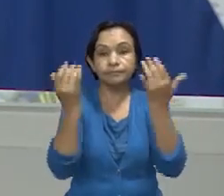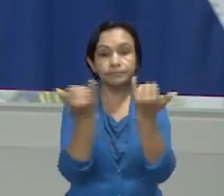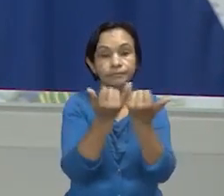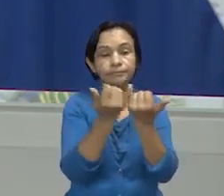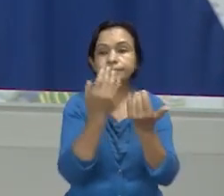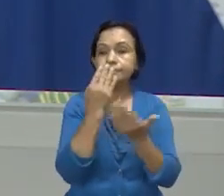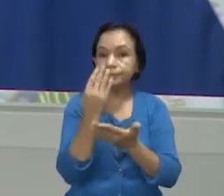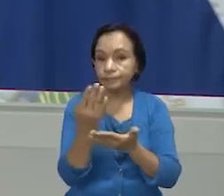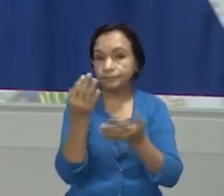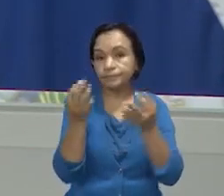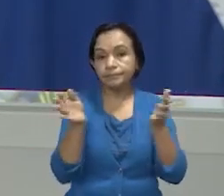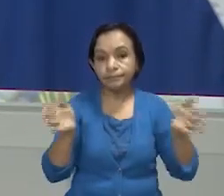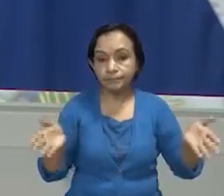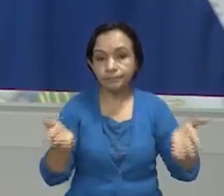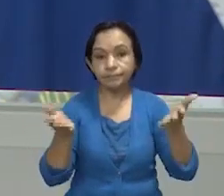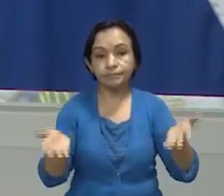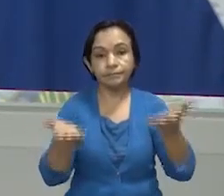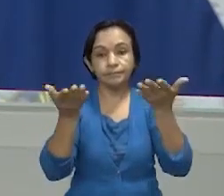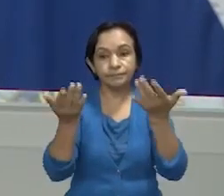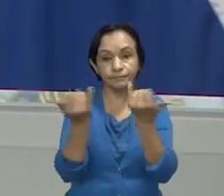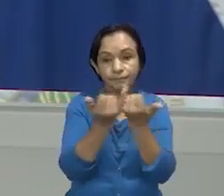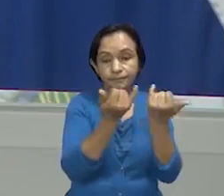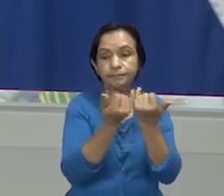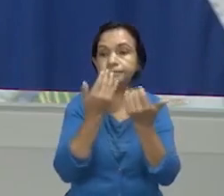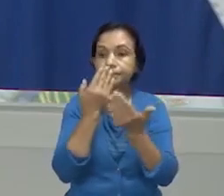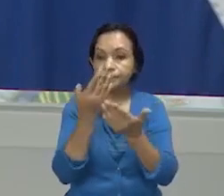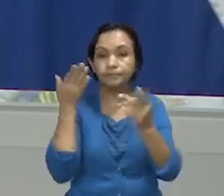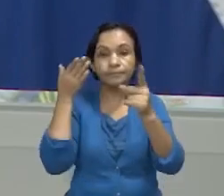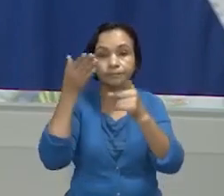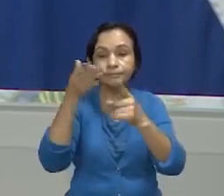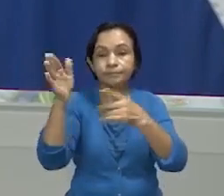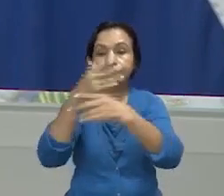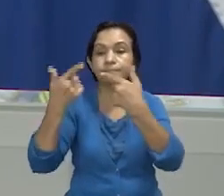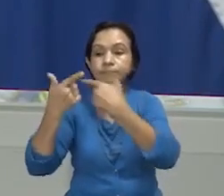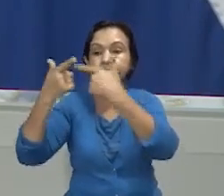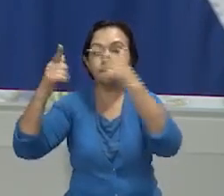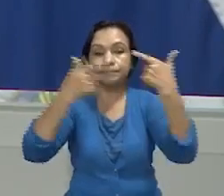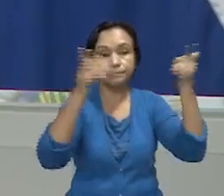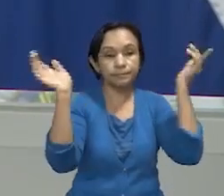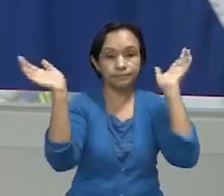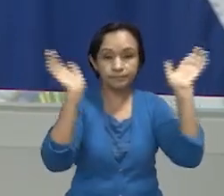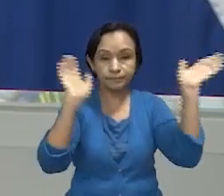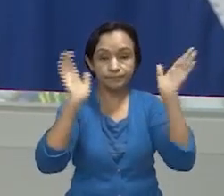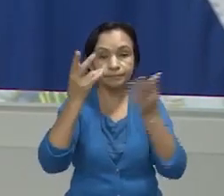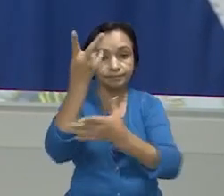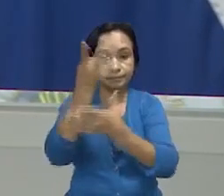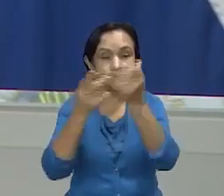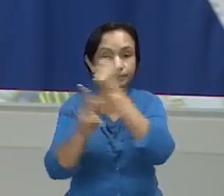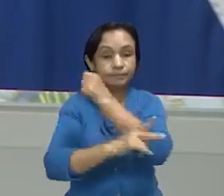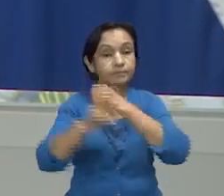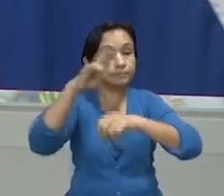competencia justa y promover condiciones de competencia leal en la zona de libre comercio, establecer